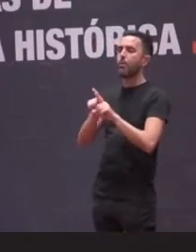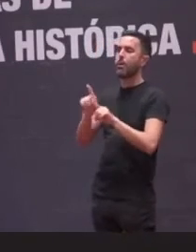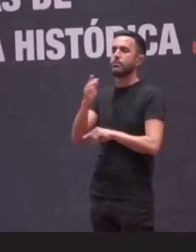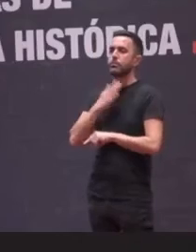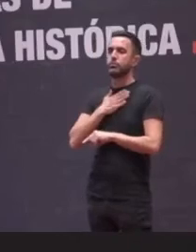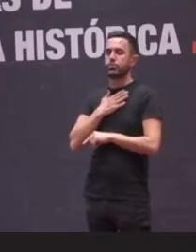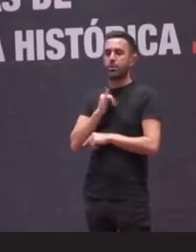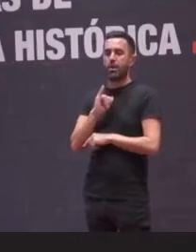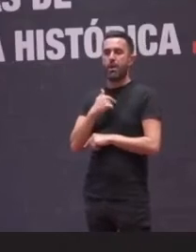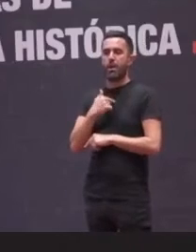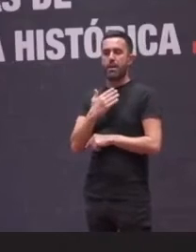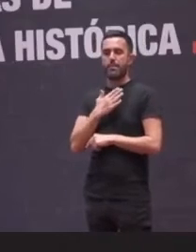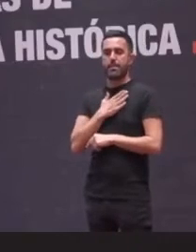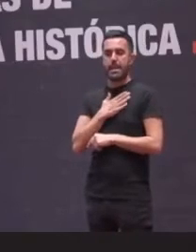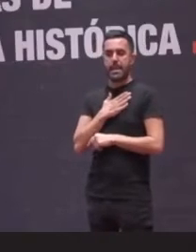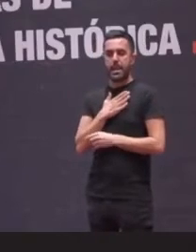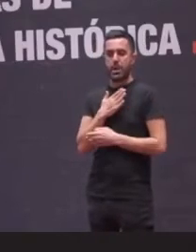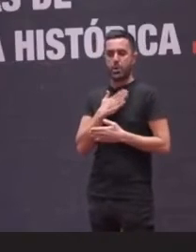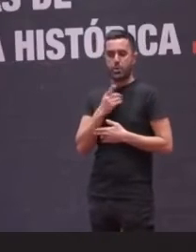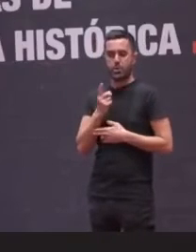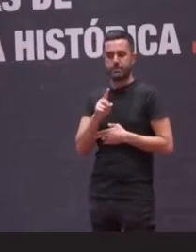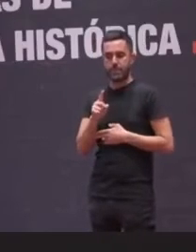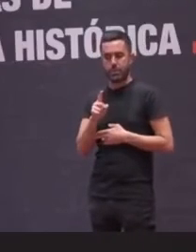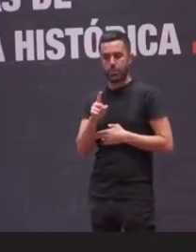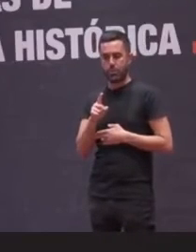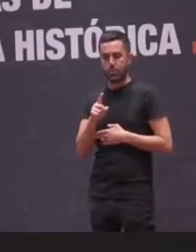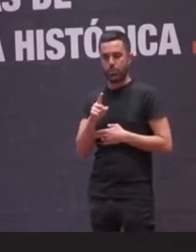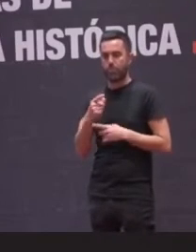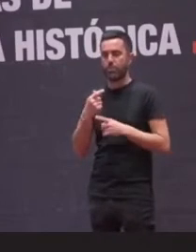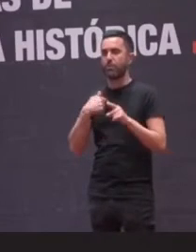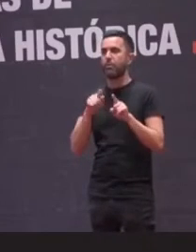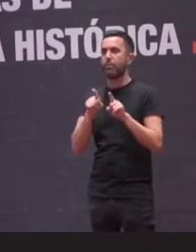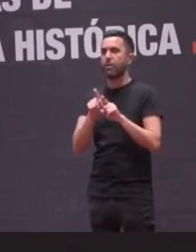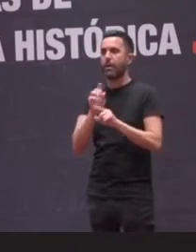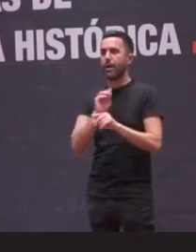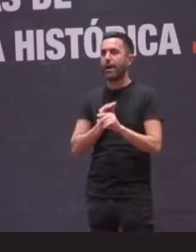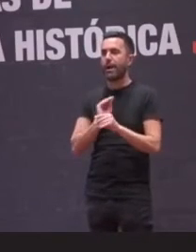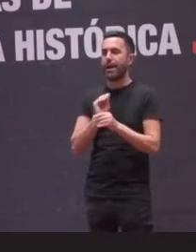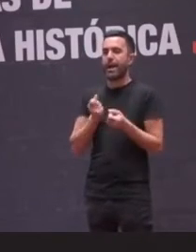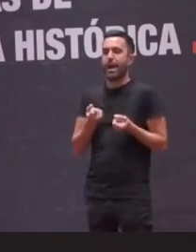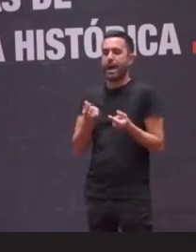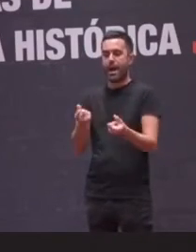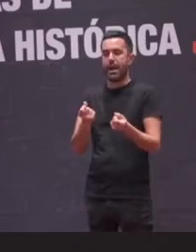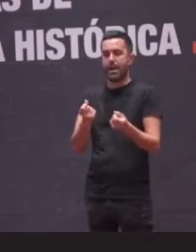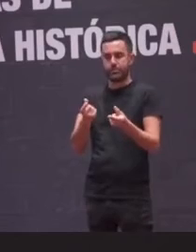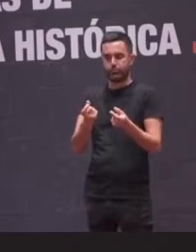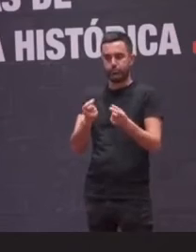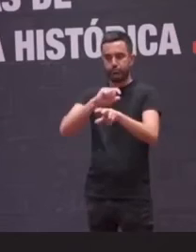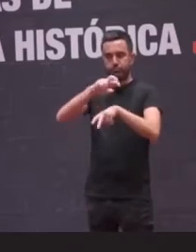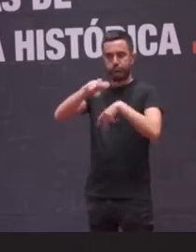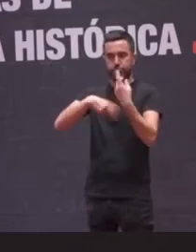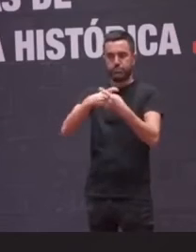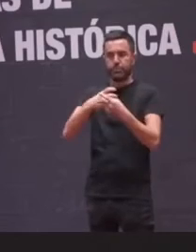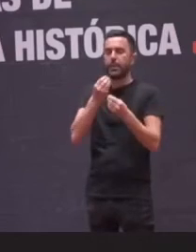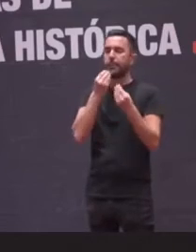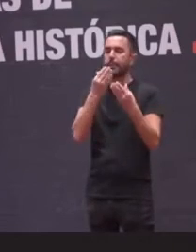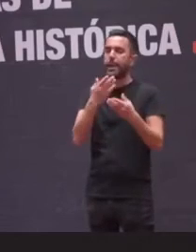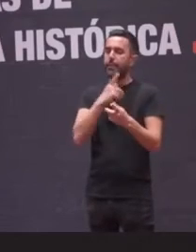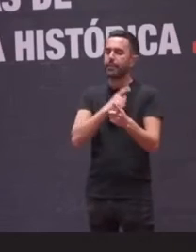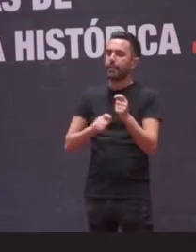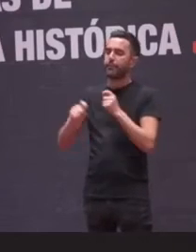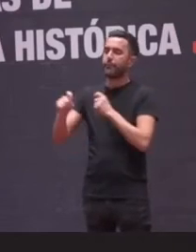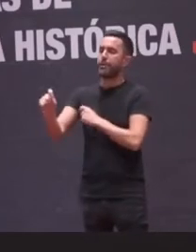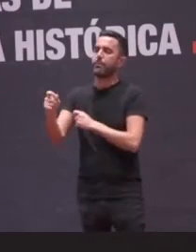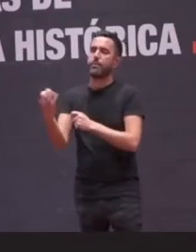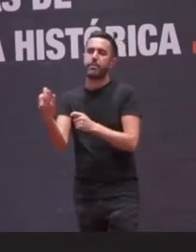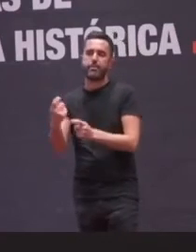posúo un ben, non é meu, fago investimentos nel, o ben volve ao seu propietario, eu teño dereito a que se